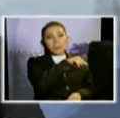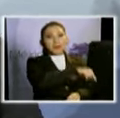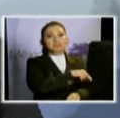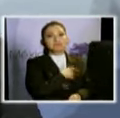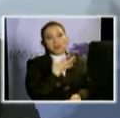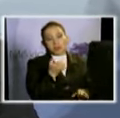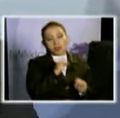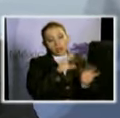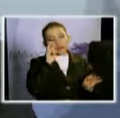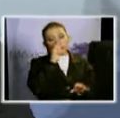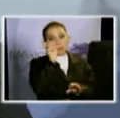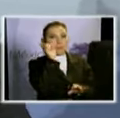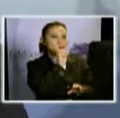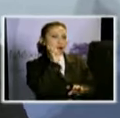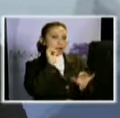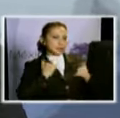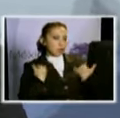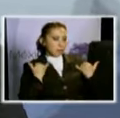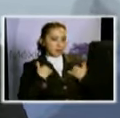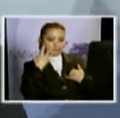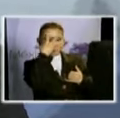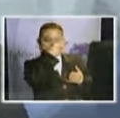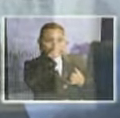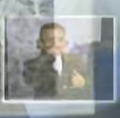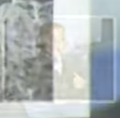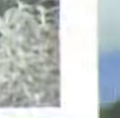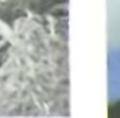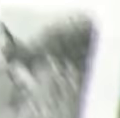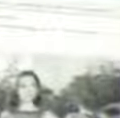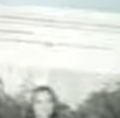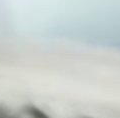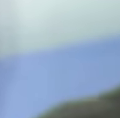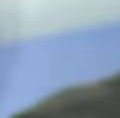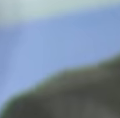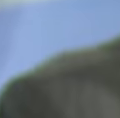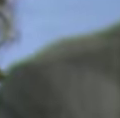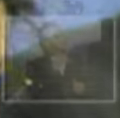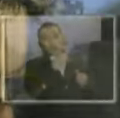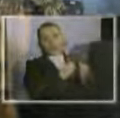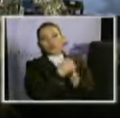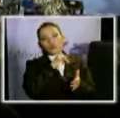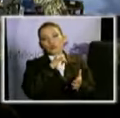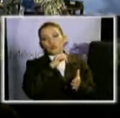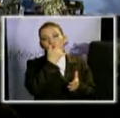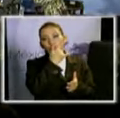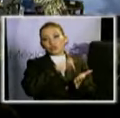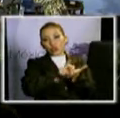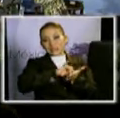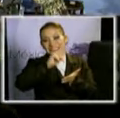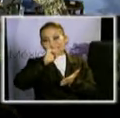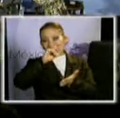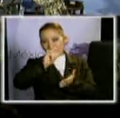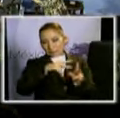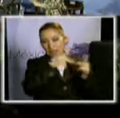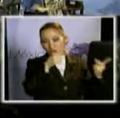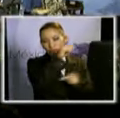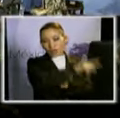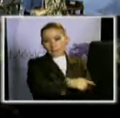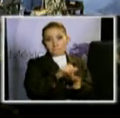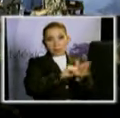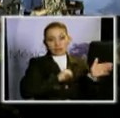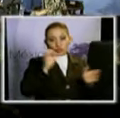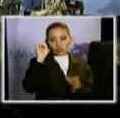Como es evidente, son 2 chicas muy jóvenes, muy guapas, y es un reportaje del New York Times del mes de